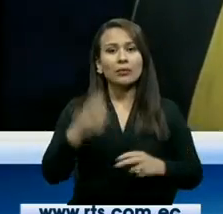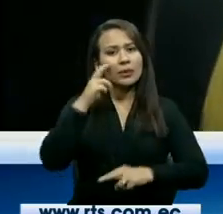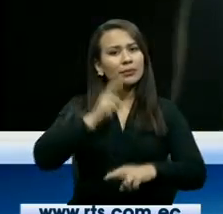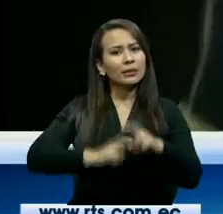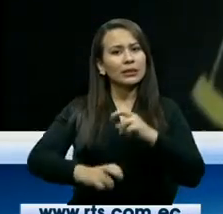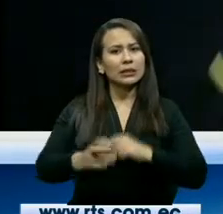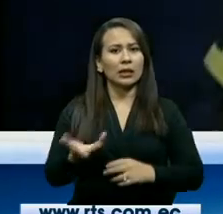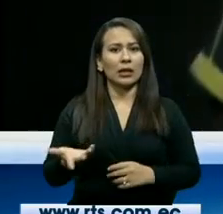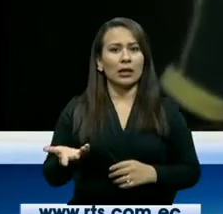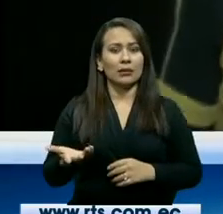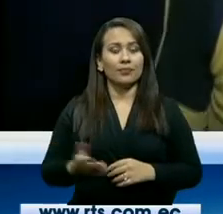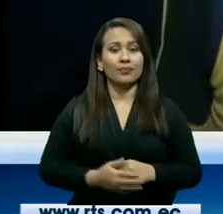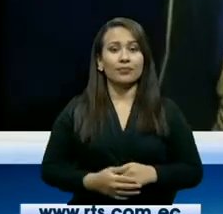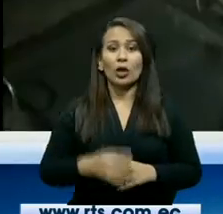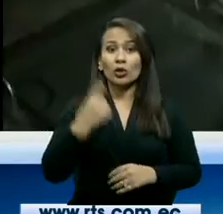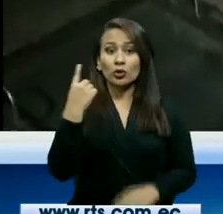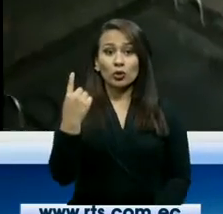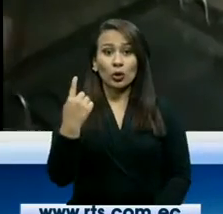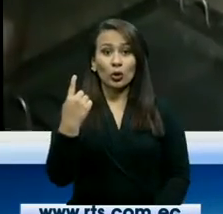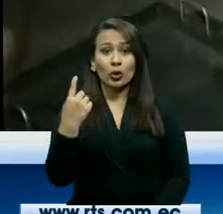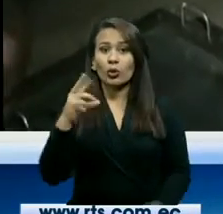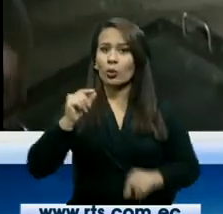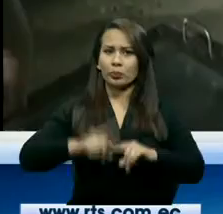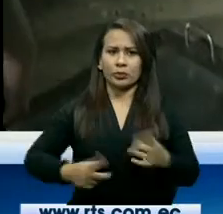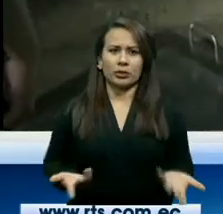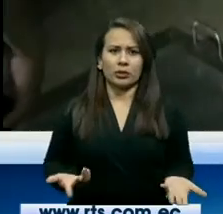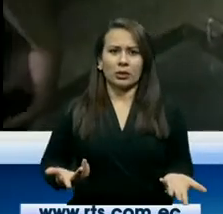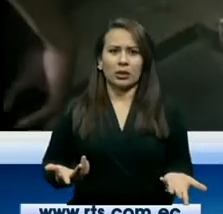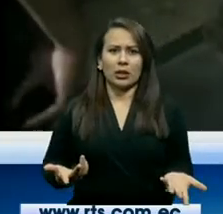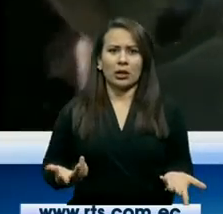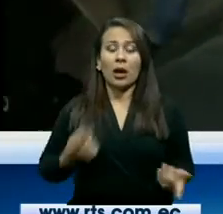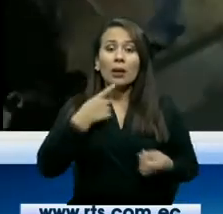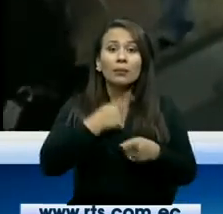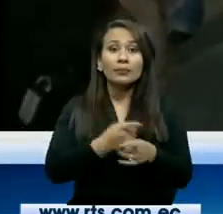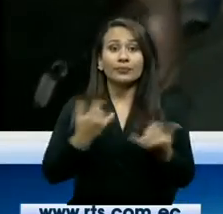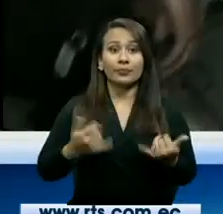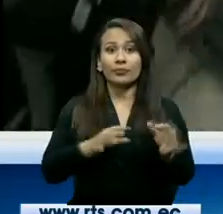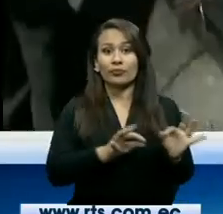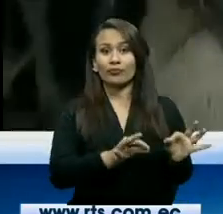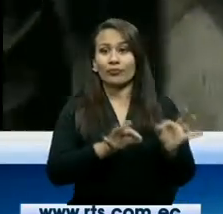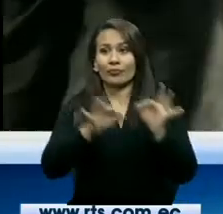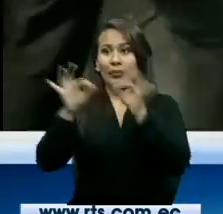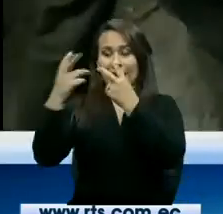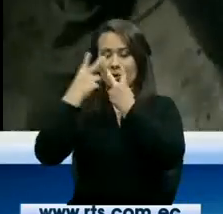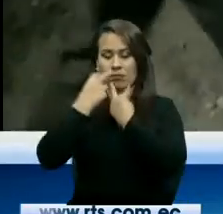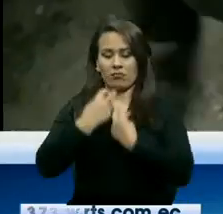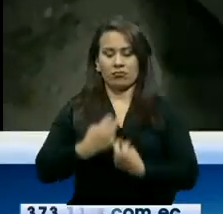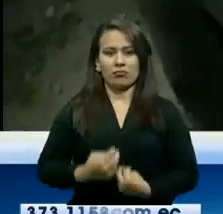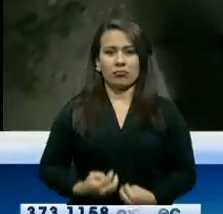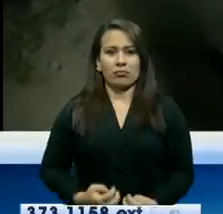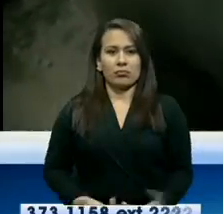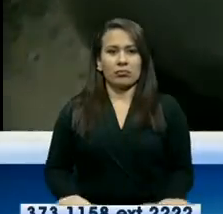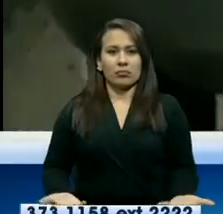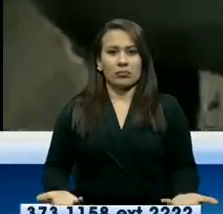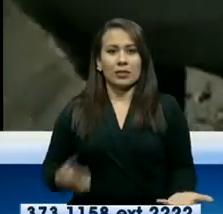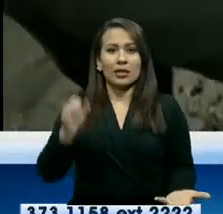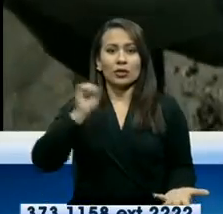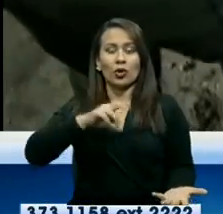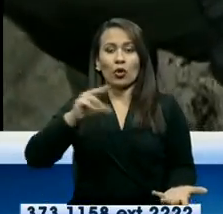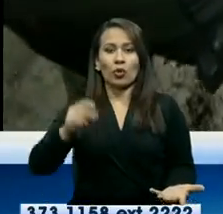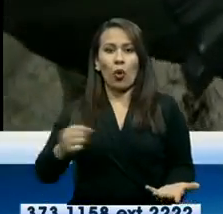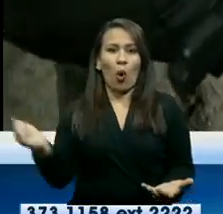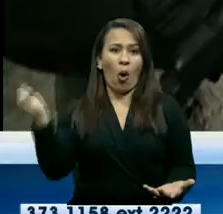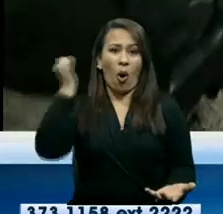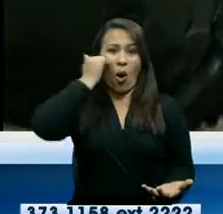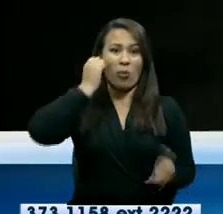con alguien, solo no ha tenido que venir. Por eso ahora se la llevan a hacer la autopsia para ver de si ha tenido algún